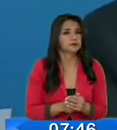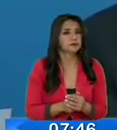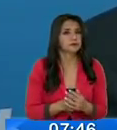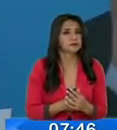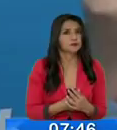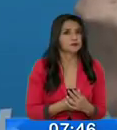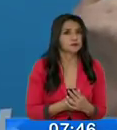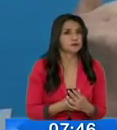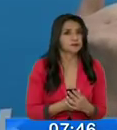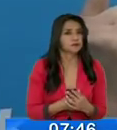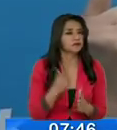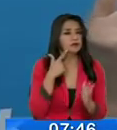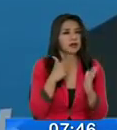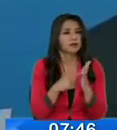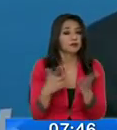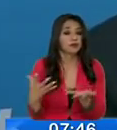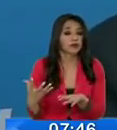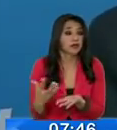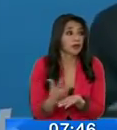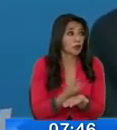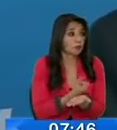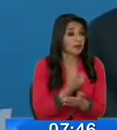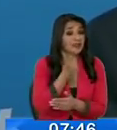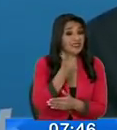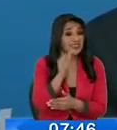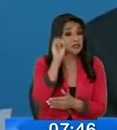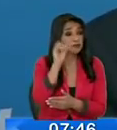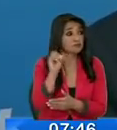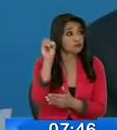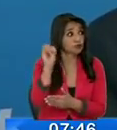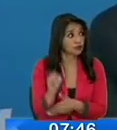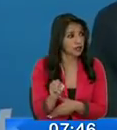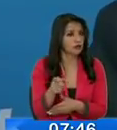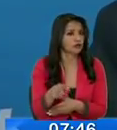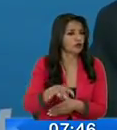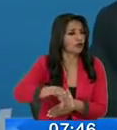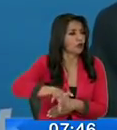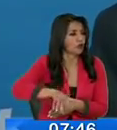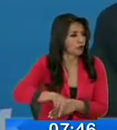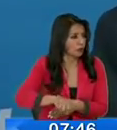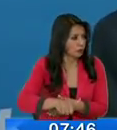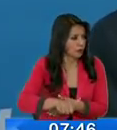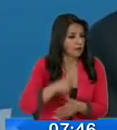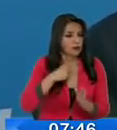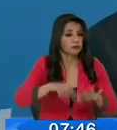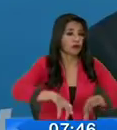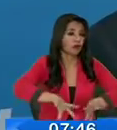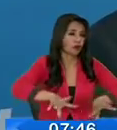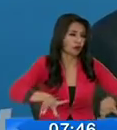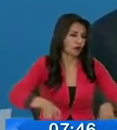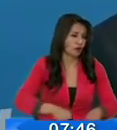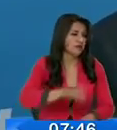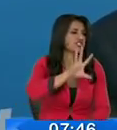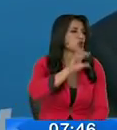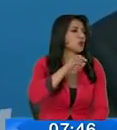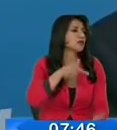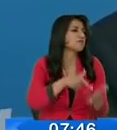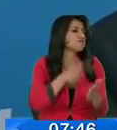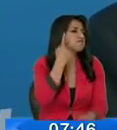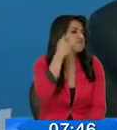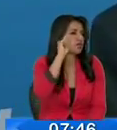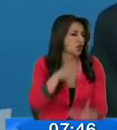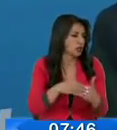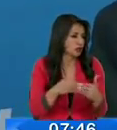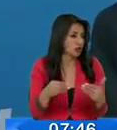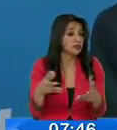es que solo se hubiera recuperado el 10% de lo robado, es decir, Si lo robado son 50 mil millones de dólares y